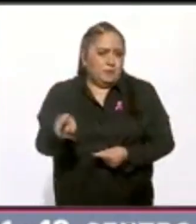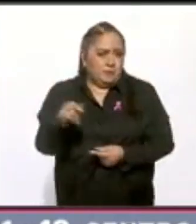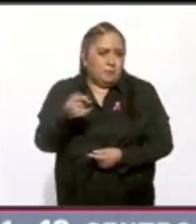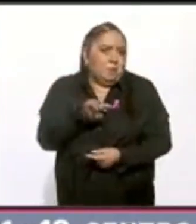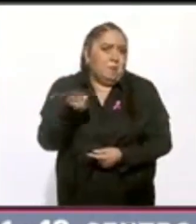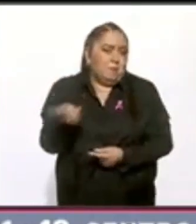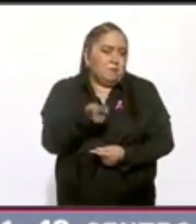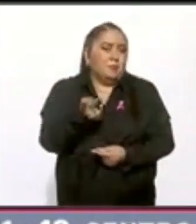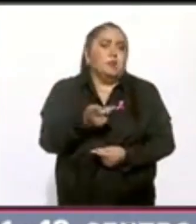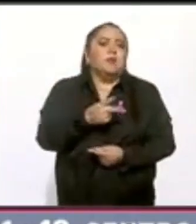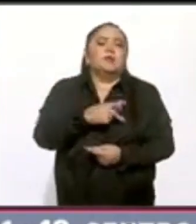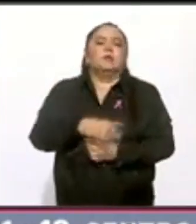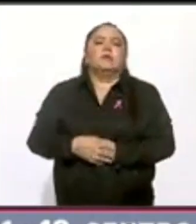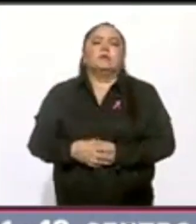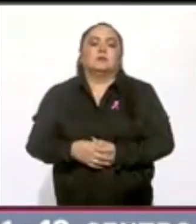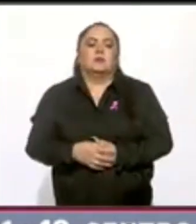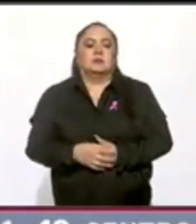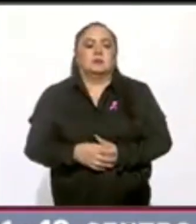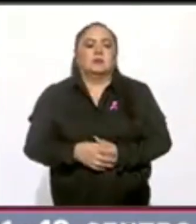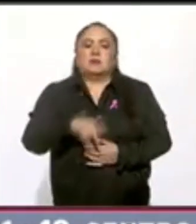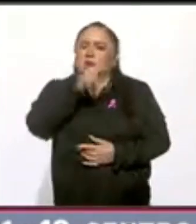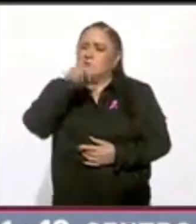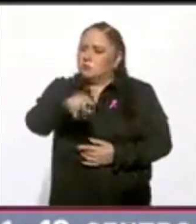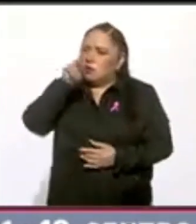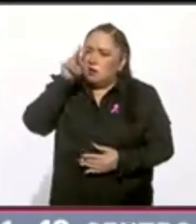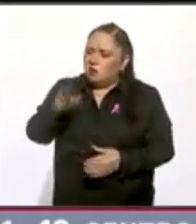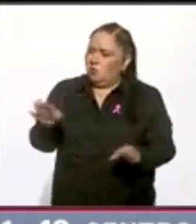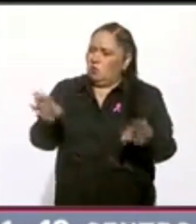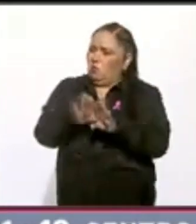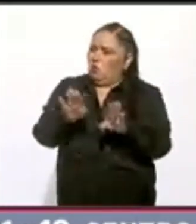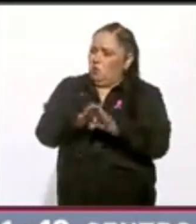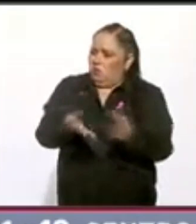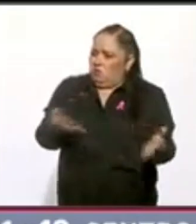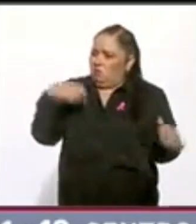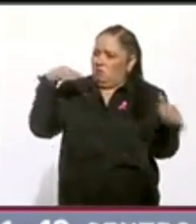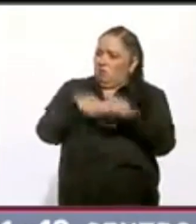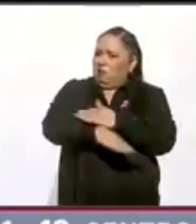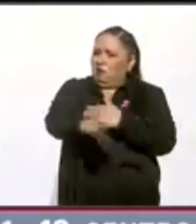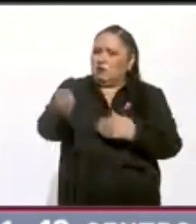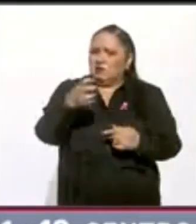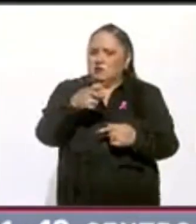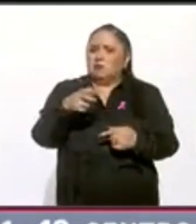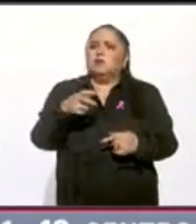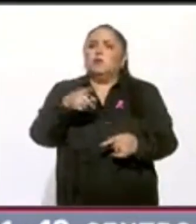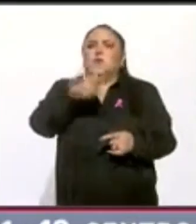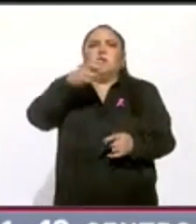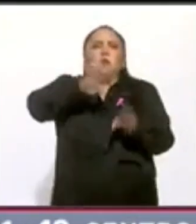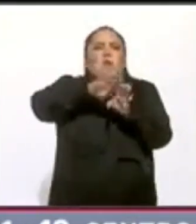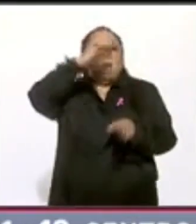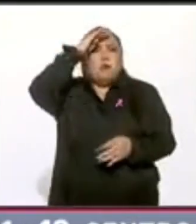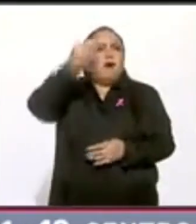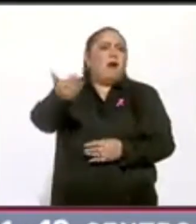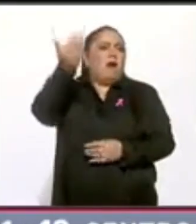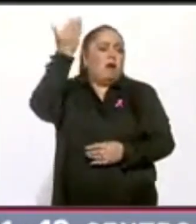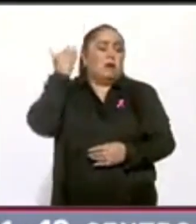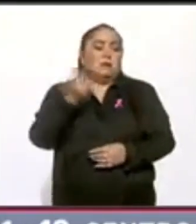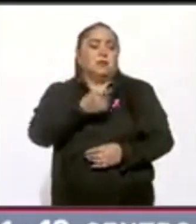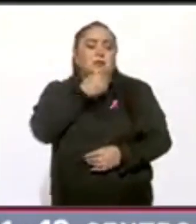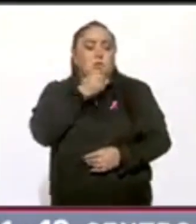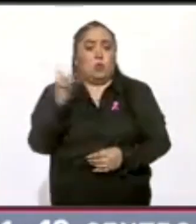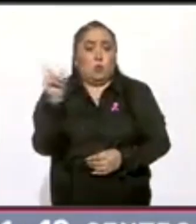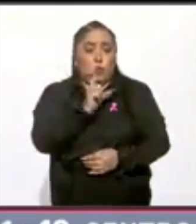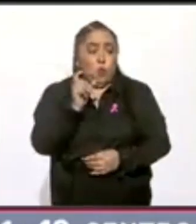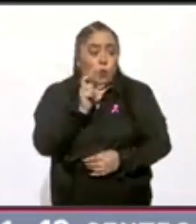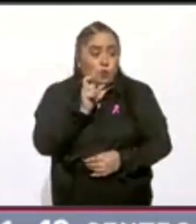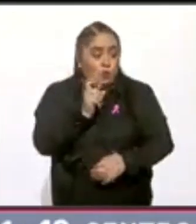Y le vaticinaban incluso hasta un fracaso. ¿Hoy qué le dice a la gente que en ese entonces pensaba eso? Pues cuando hay